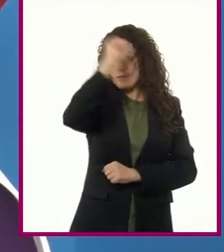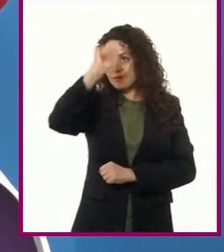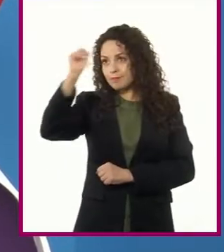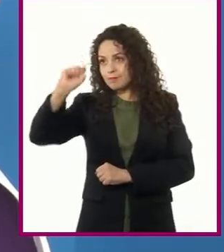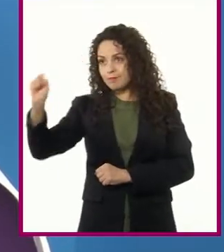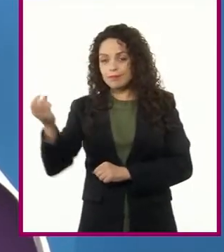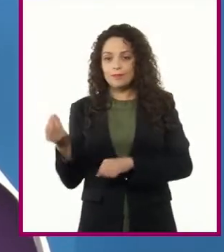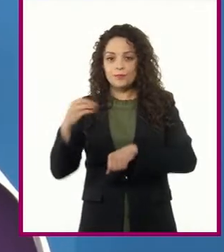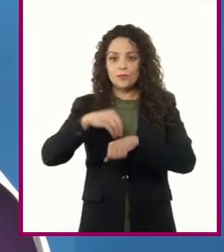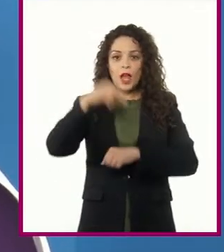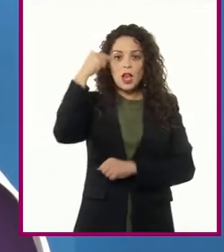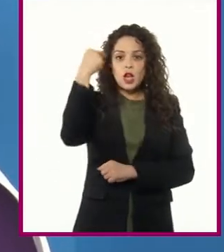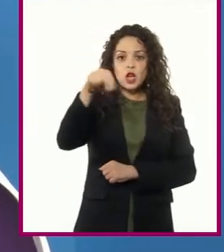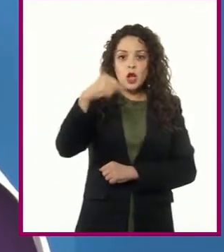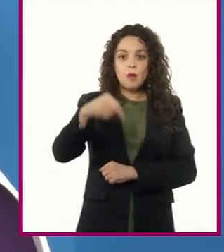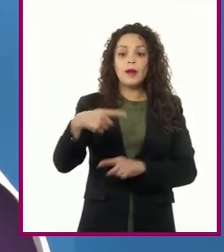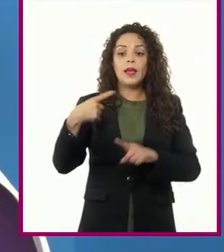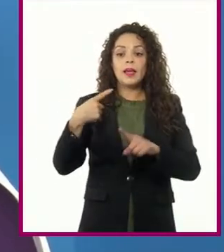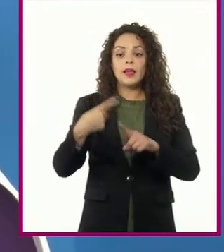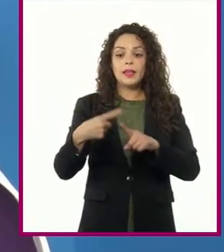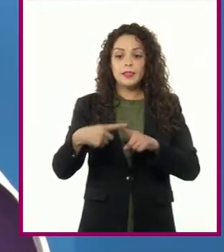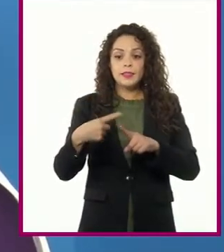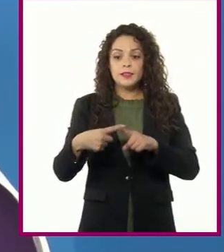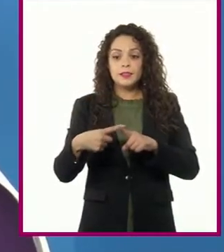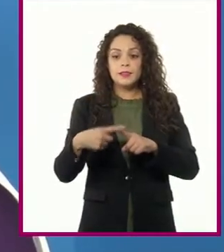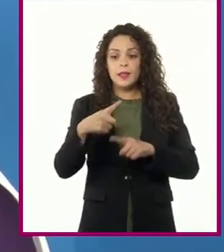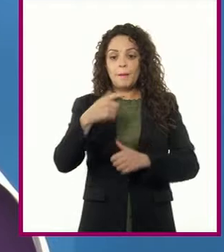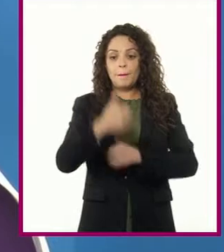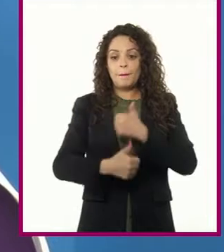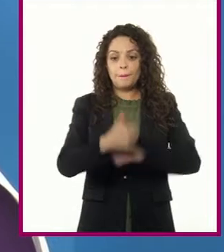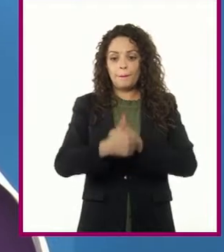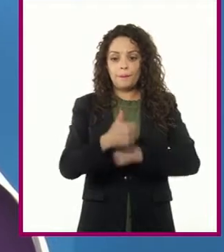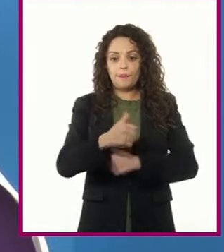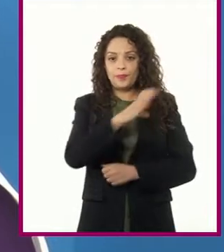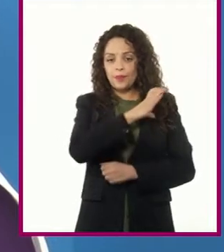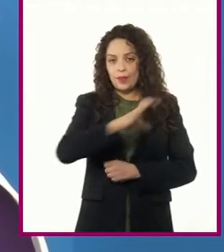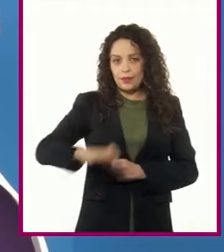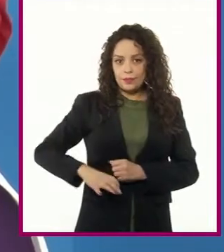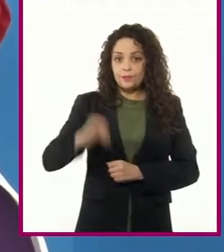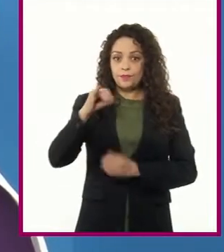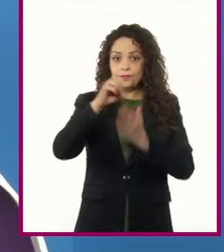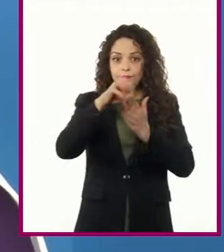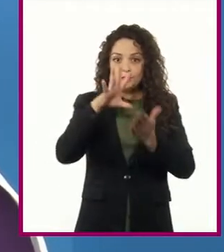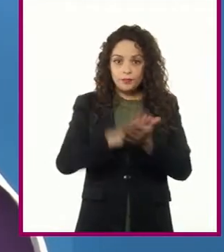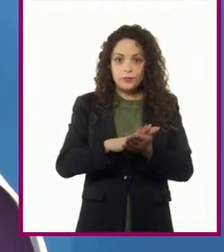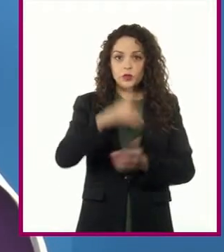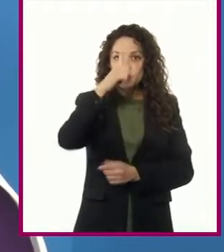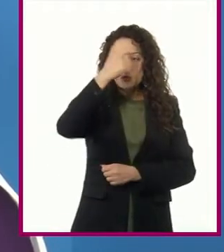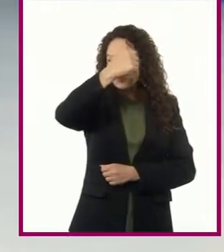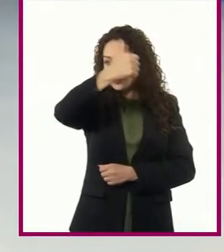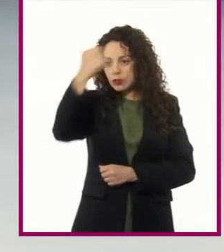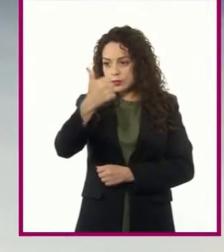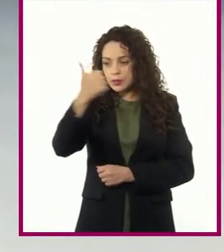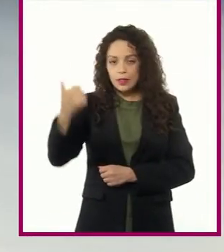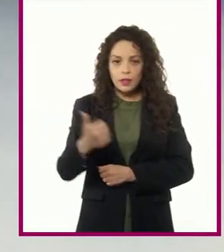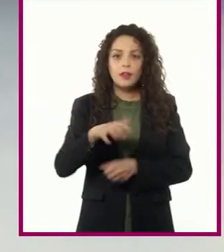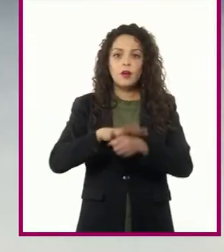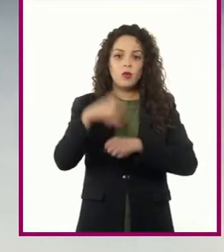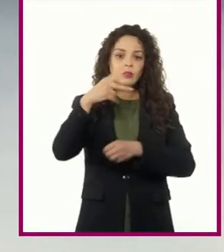escribía los nombres de las candidatas y candidatos y anotaba el número de votos que tenía cada quien.